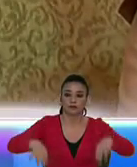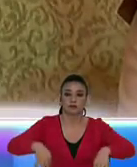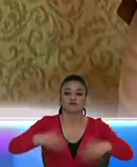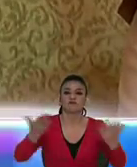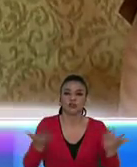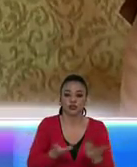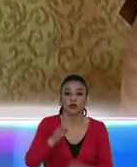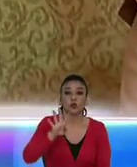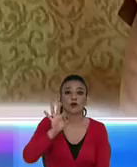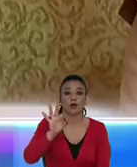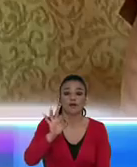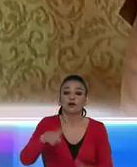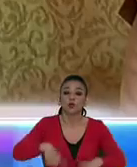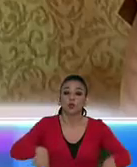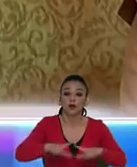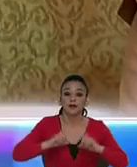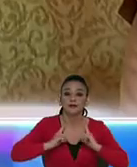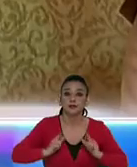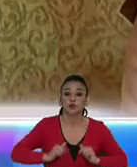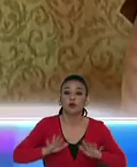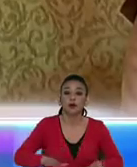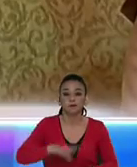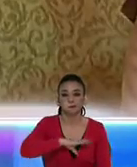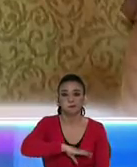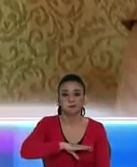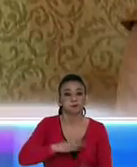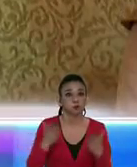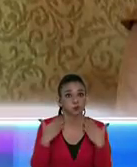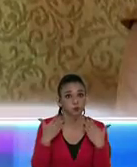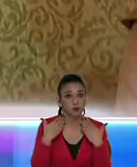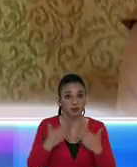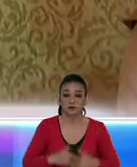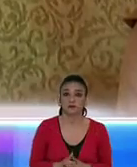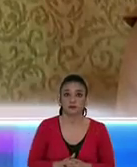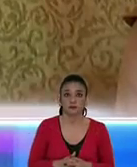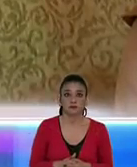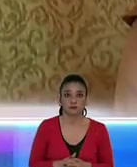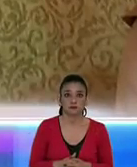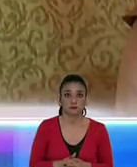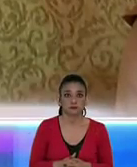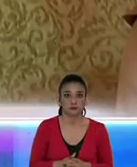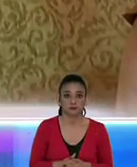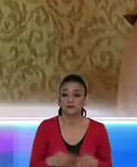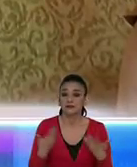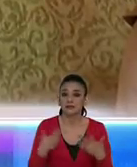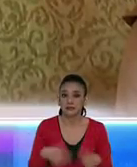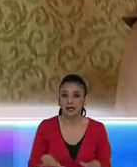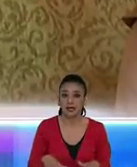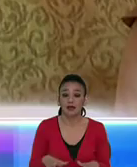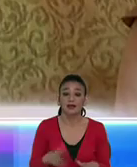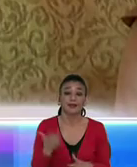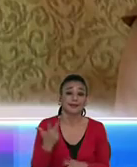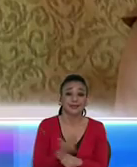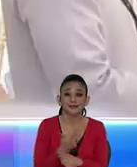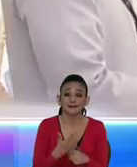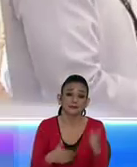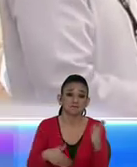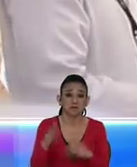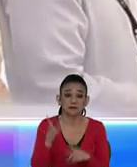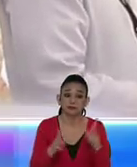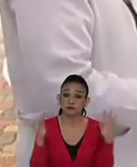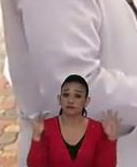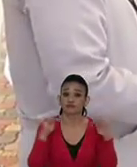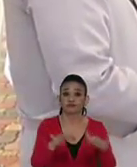49 puntos de salud que tiene el municipio de Guayaquil. Yo debo reconocer que se han triplicado los pacientes. Las